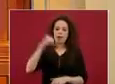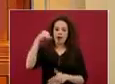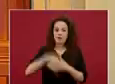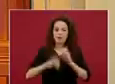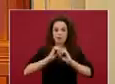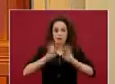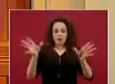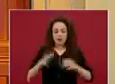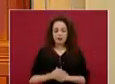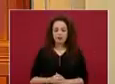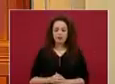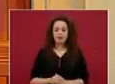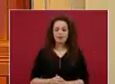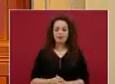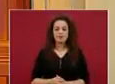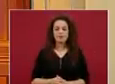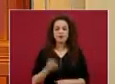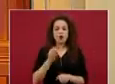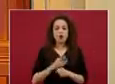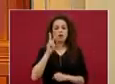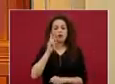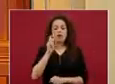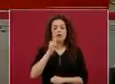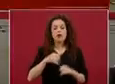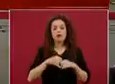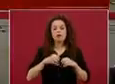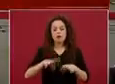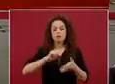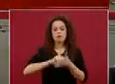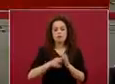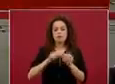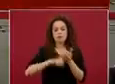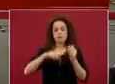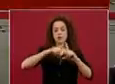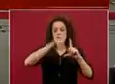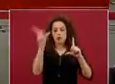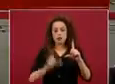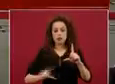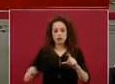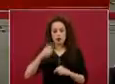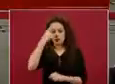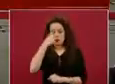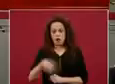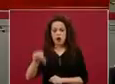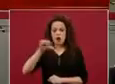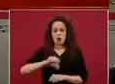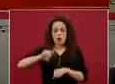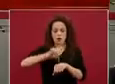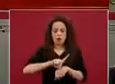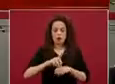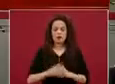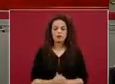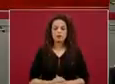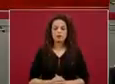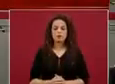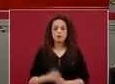hablará en relación al mismo. Veamos entonces el escenario nacional, la actualización para el día de hoy.